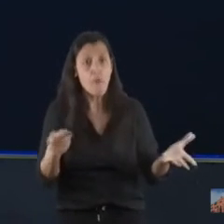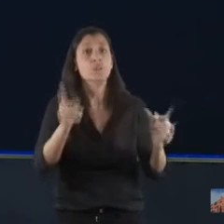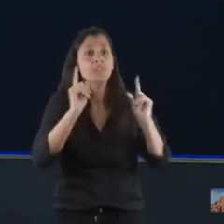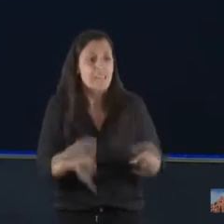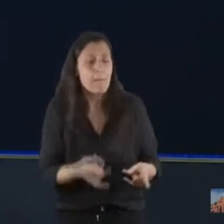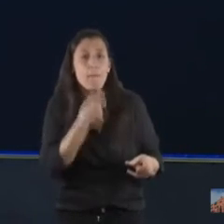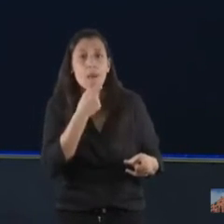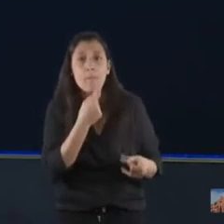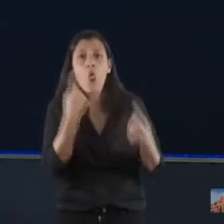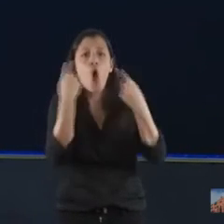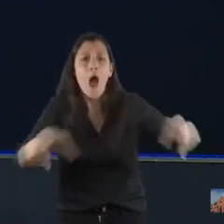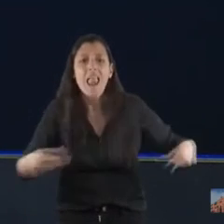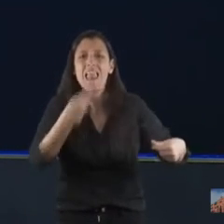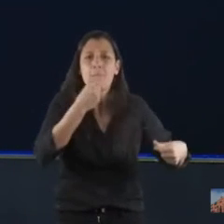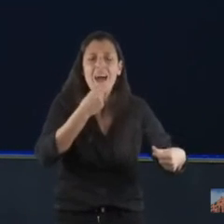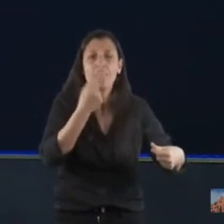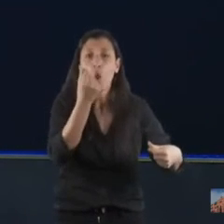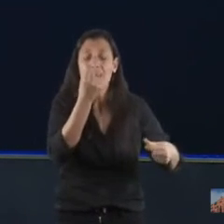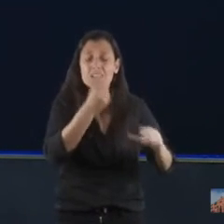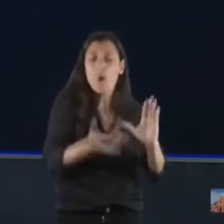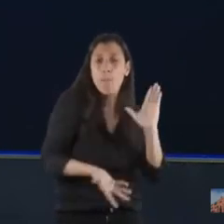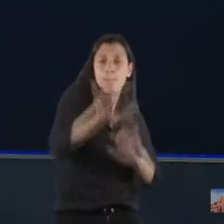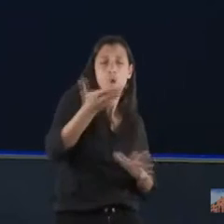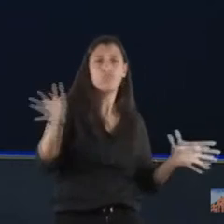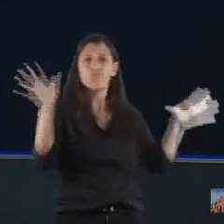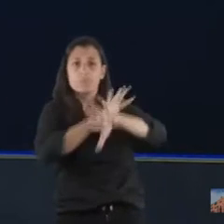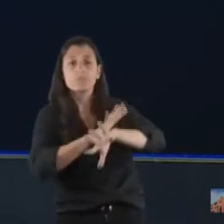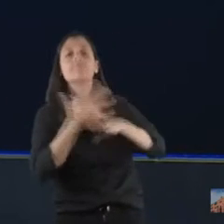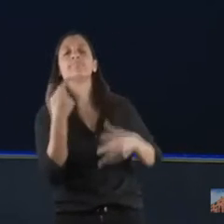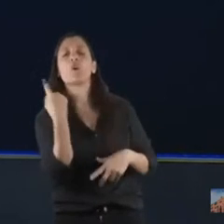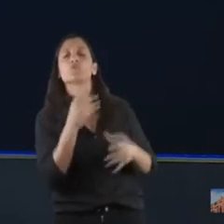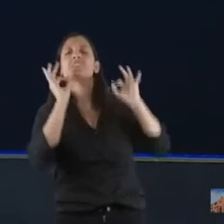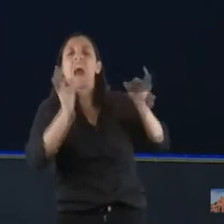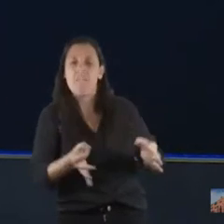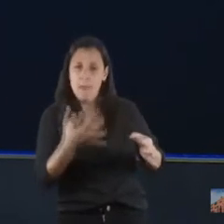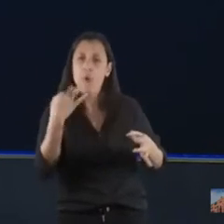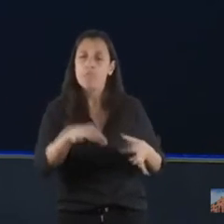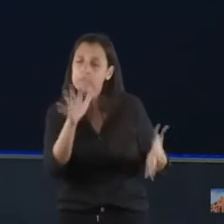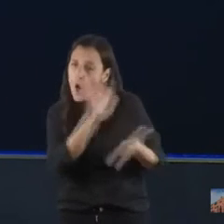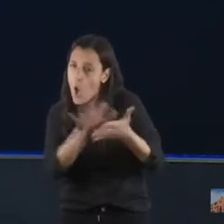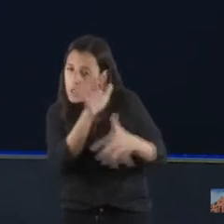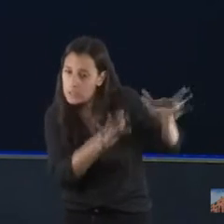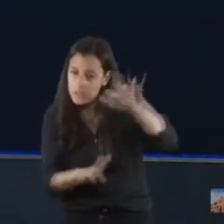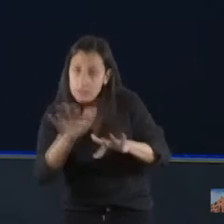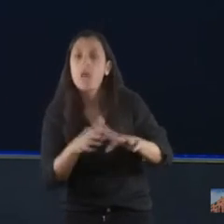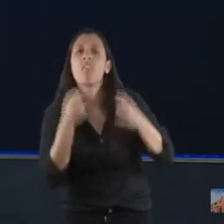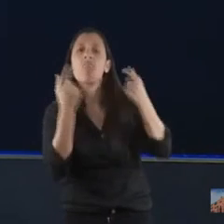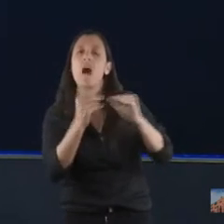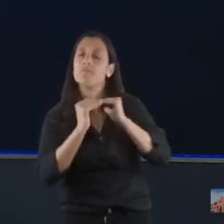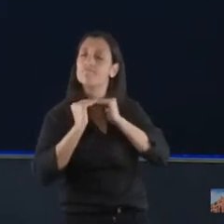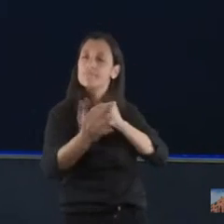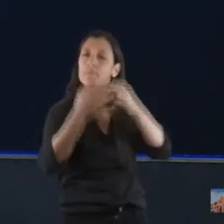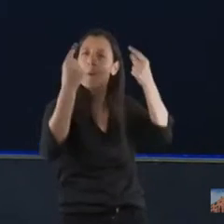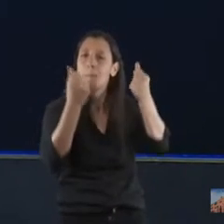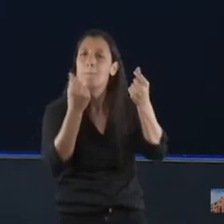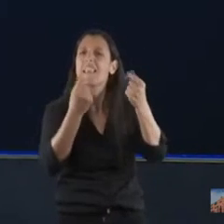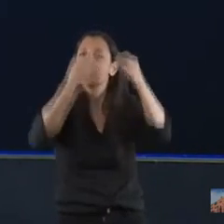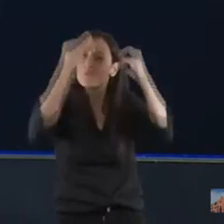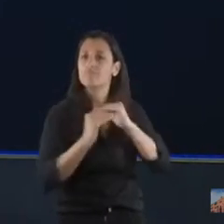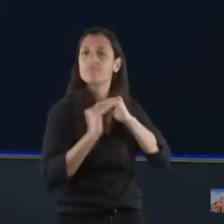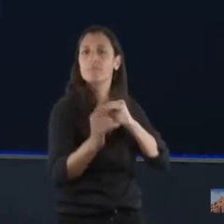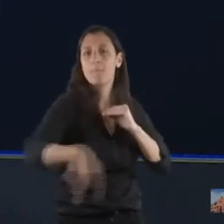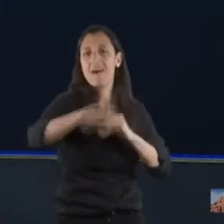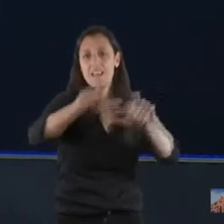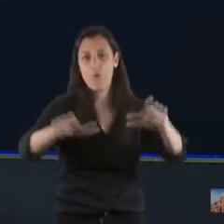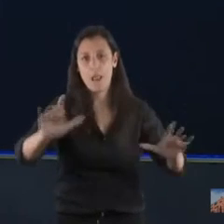tengan precio así que tenemos que recorrer tenemos un sistema que nos permita darle estabilidad de precios también a los argentinos